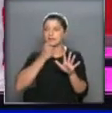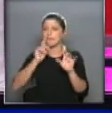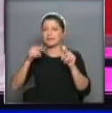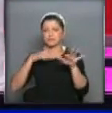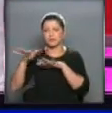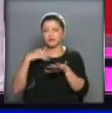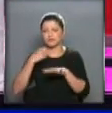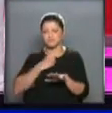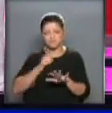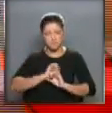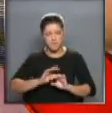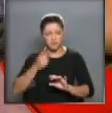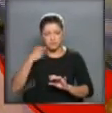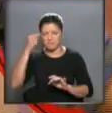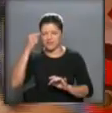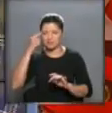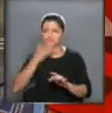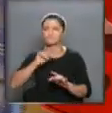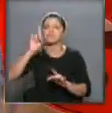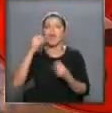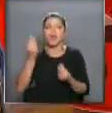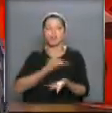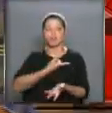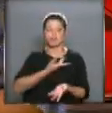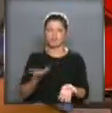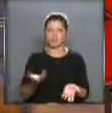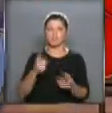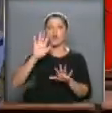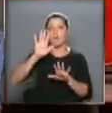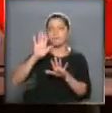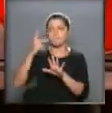¿Y dónde está Dios? Vamos a un corte, no poné un stop ahí. Vamos a ir a un corte y en el próximo bloque la seguimos.